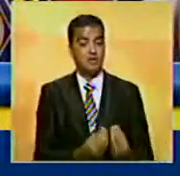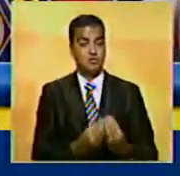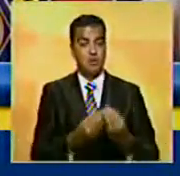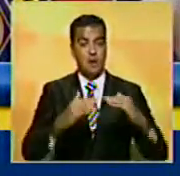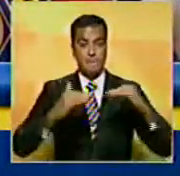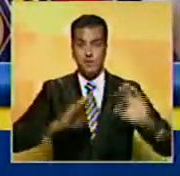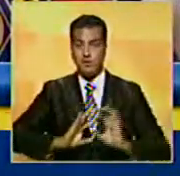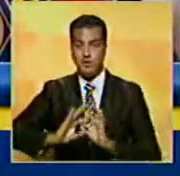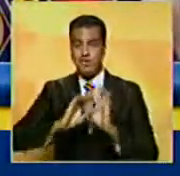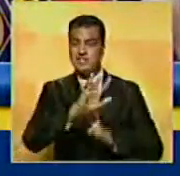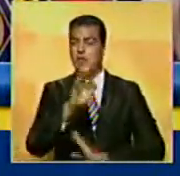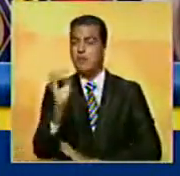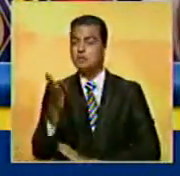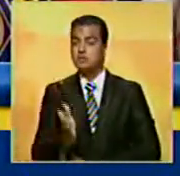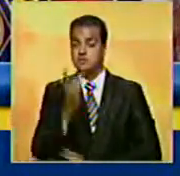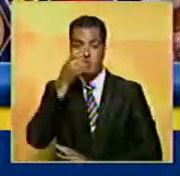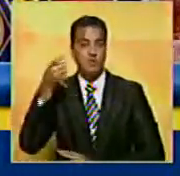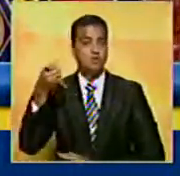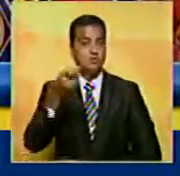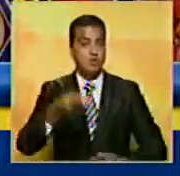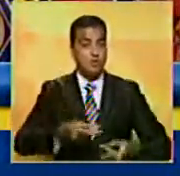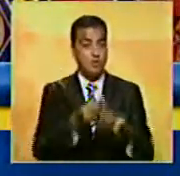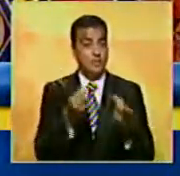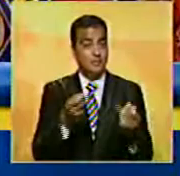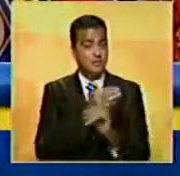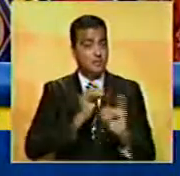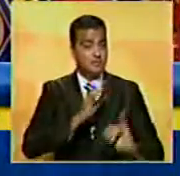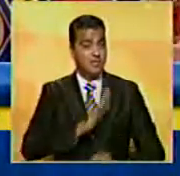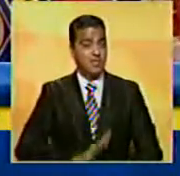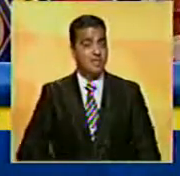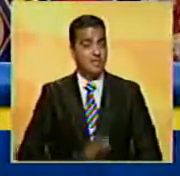de lamud que 50% de la población económicamente activa se encuentra a su juicio